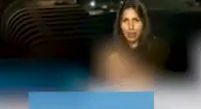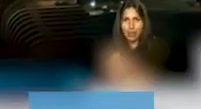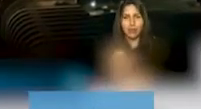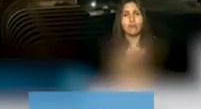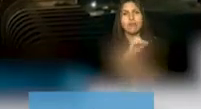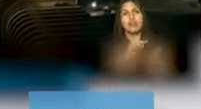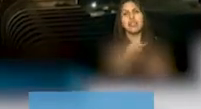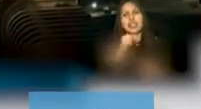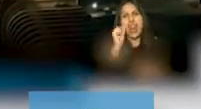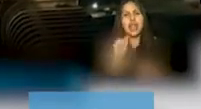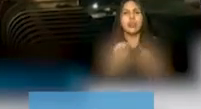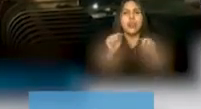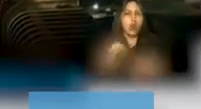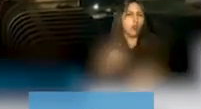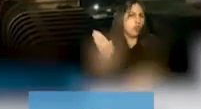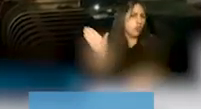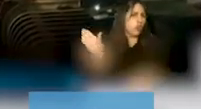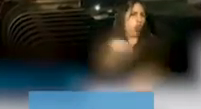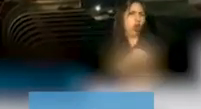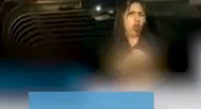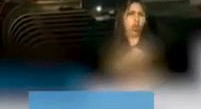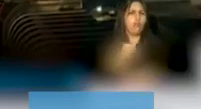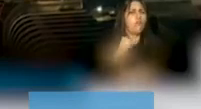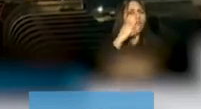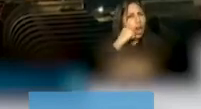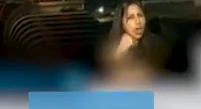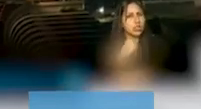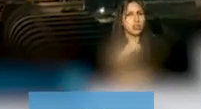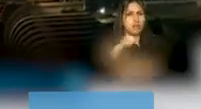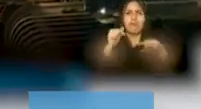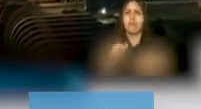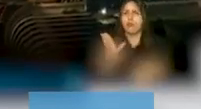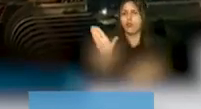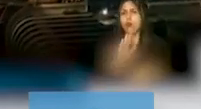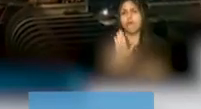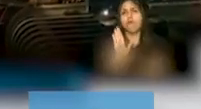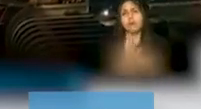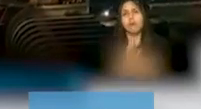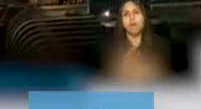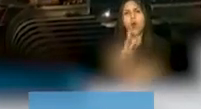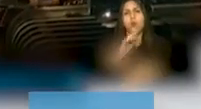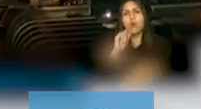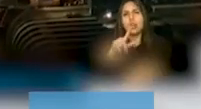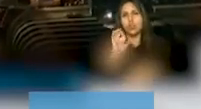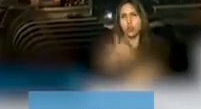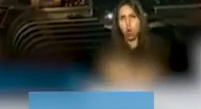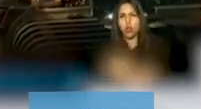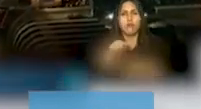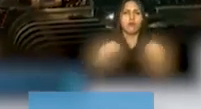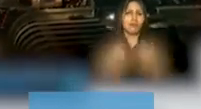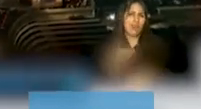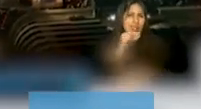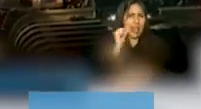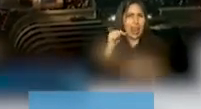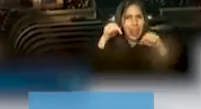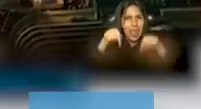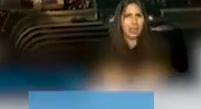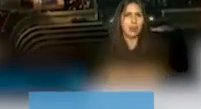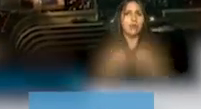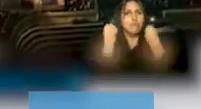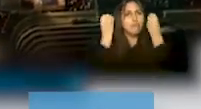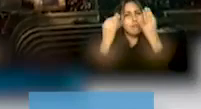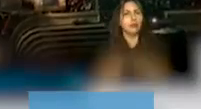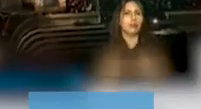mismo lugar, y lo recuerdo con alegría, describimos la carrera de ese llegado de ninguna parte como un meteoro llamado Juan